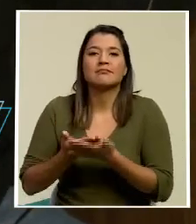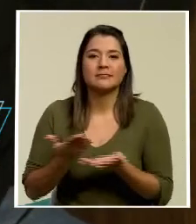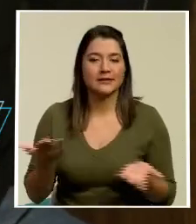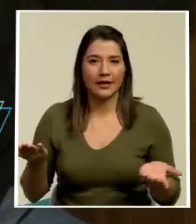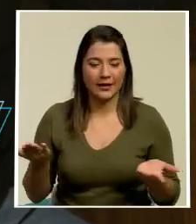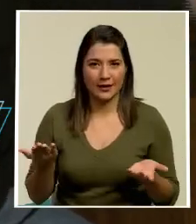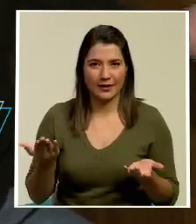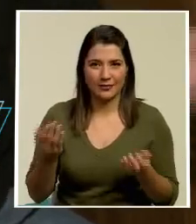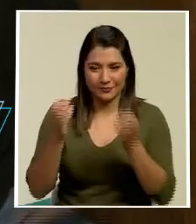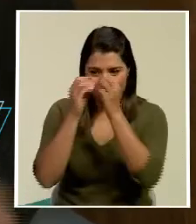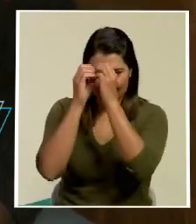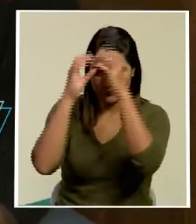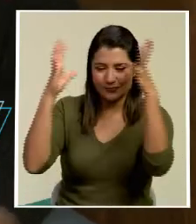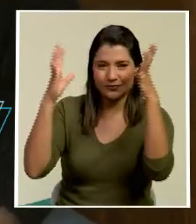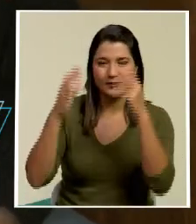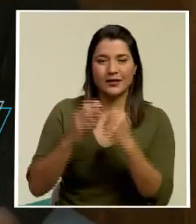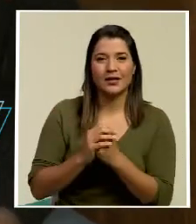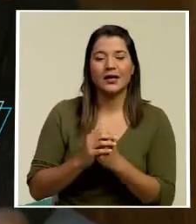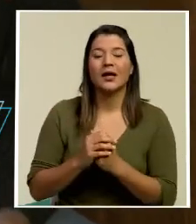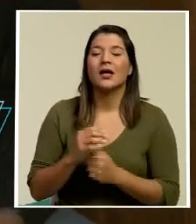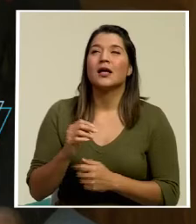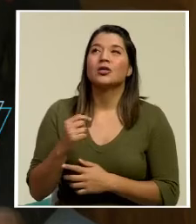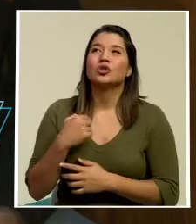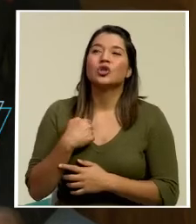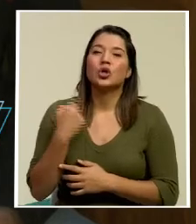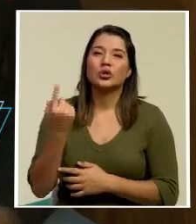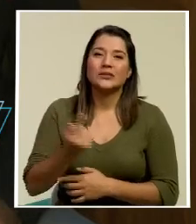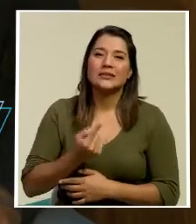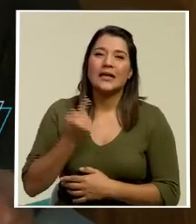no sé, yo digo siempre que